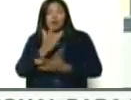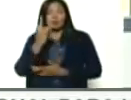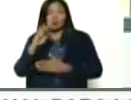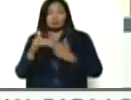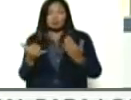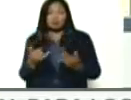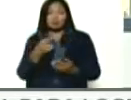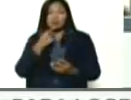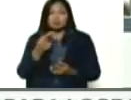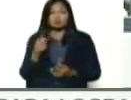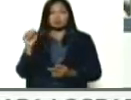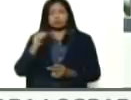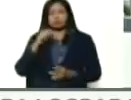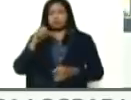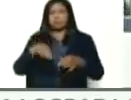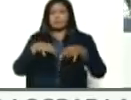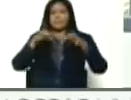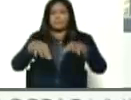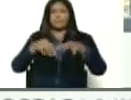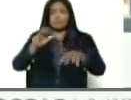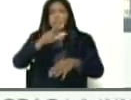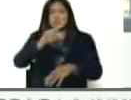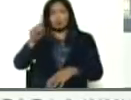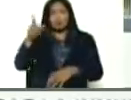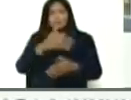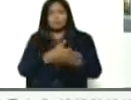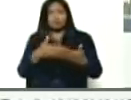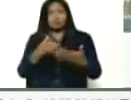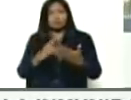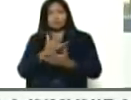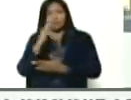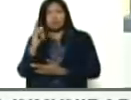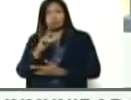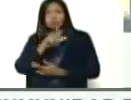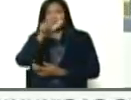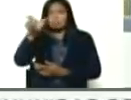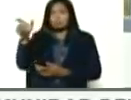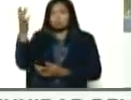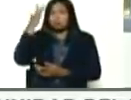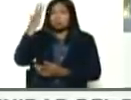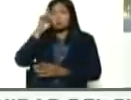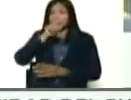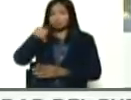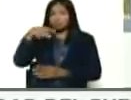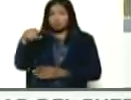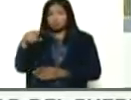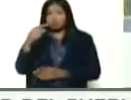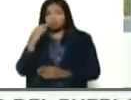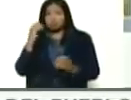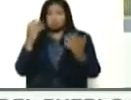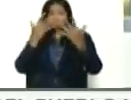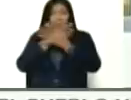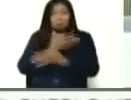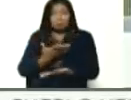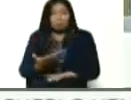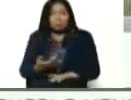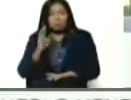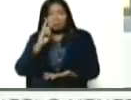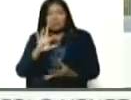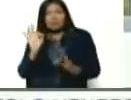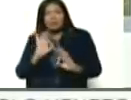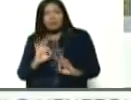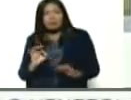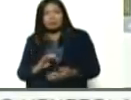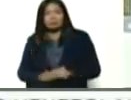ustedes me dirán nos hemos planteado 31 millones de árboles pero nadie lo sabe es invisible la misión a